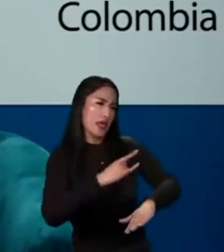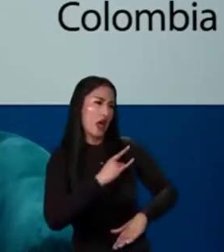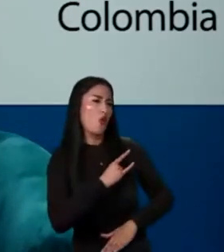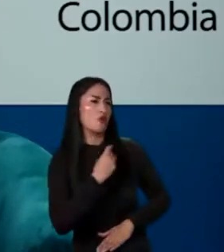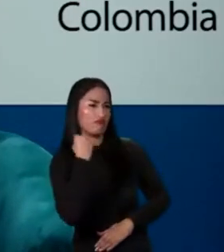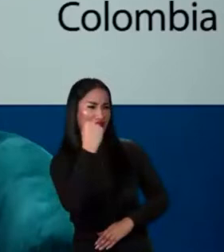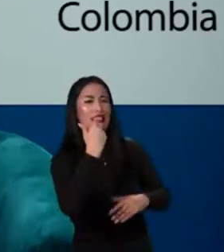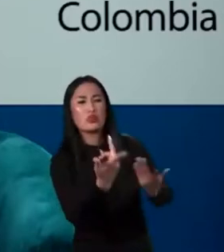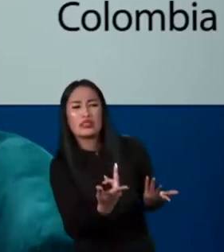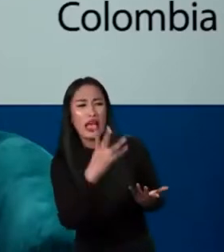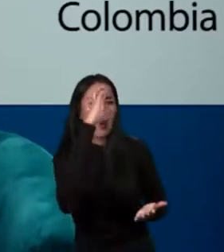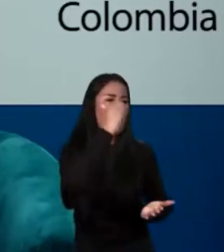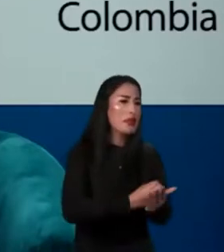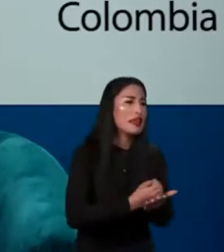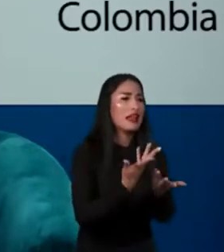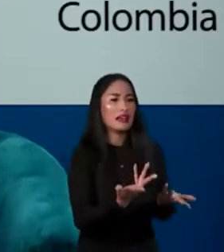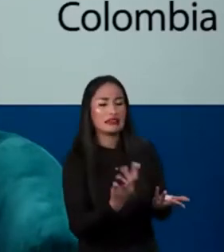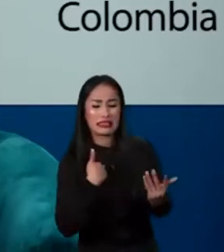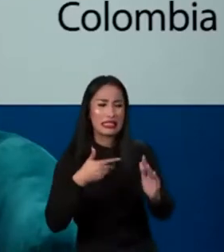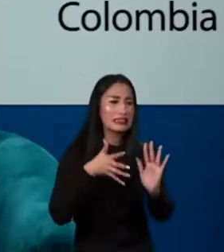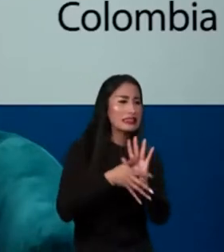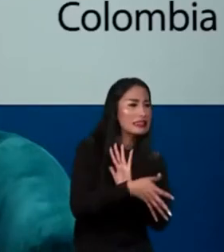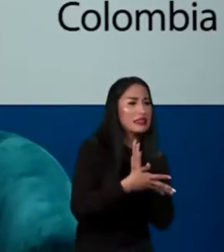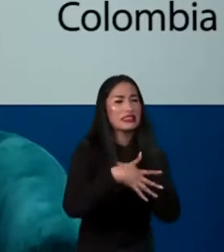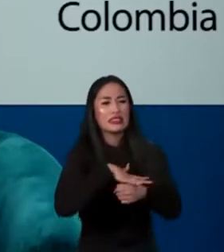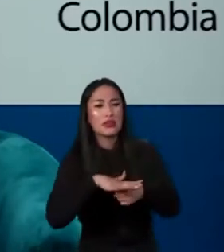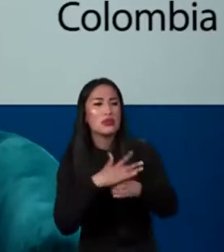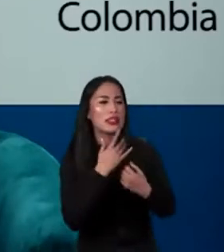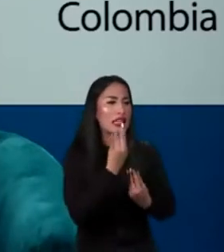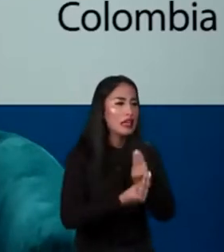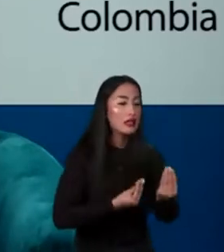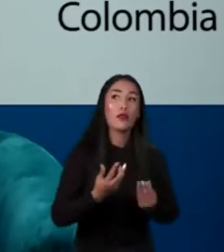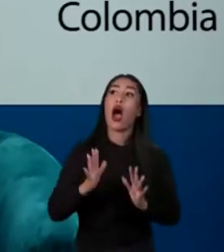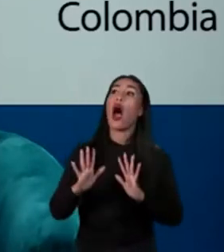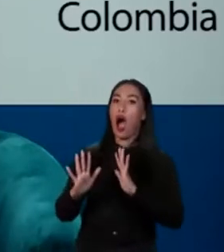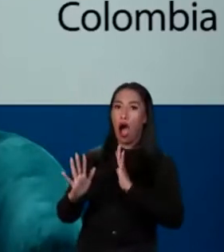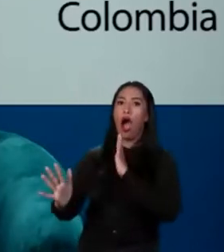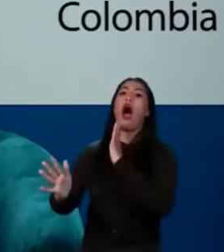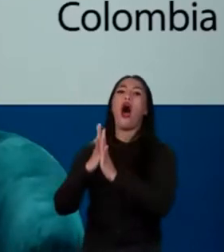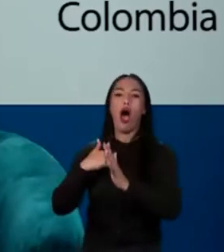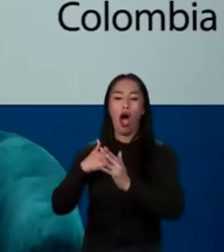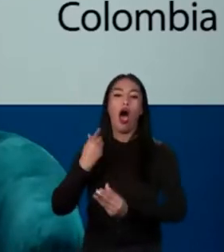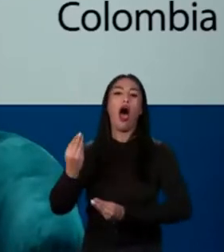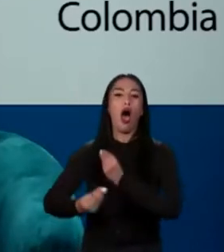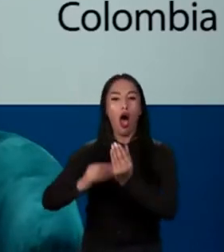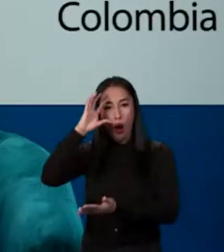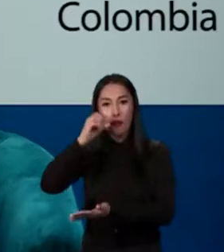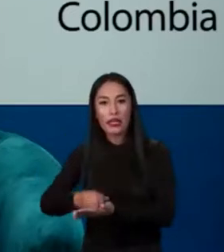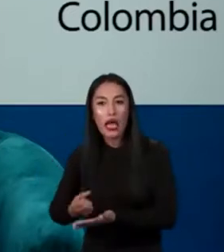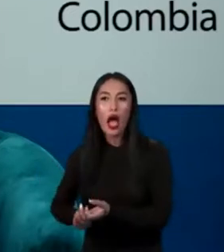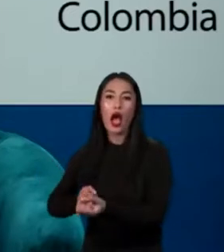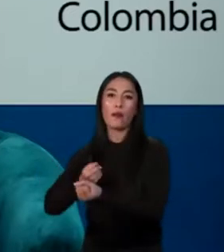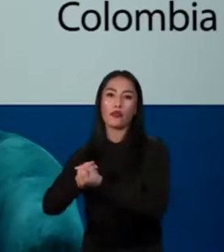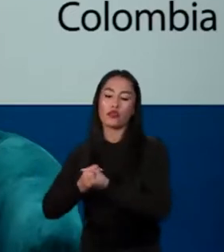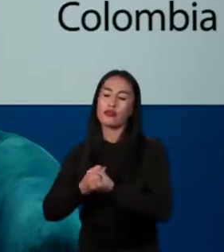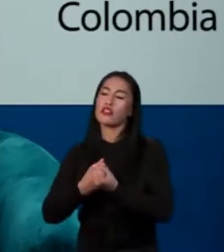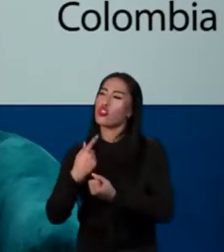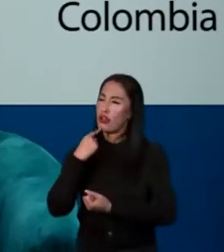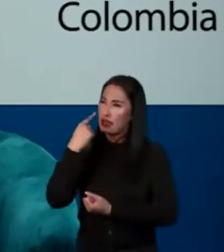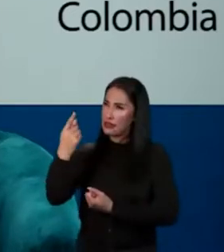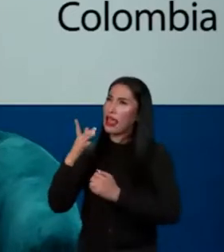y entonces había una preocupación de qué decir y yo le decía digamos lo que somos no somos diversos